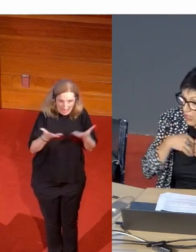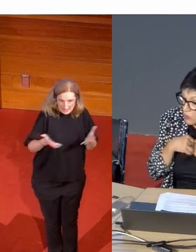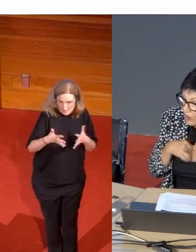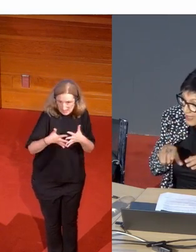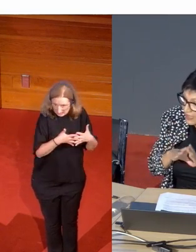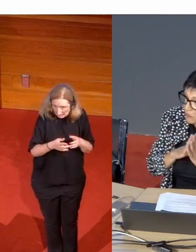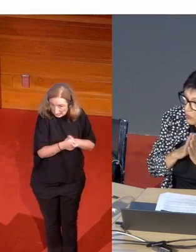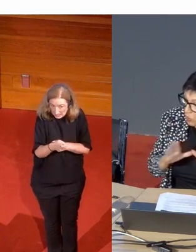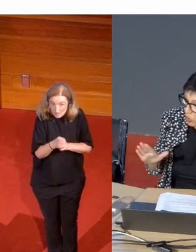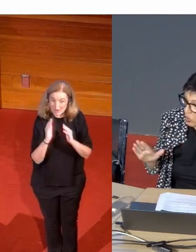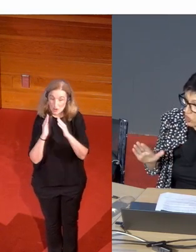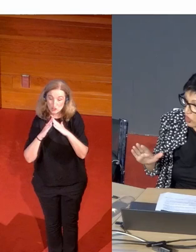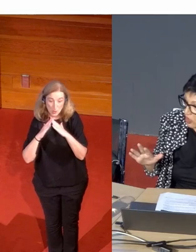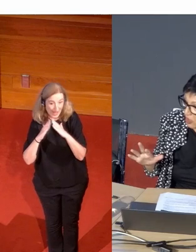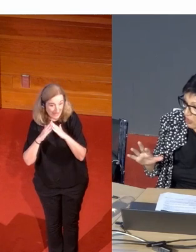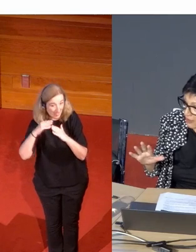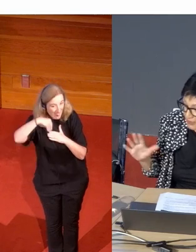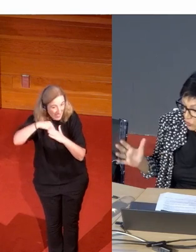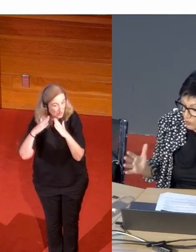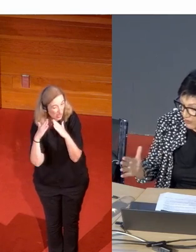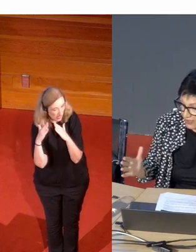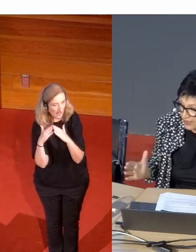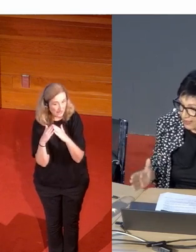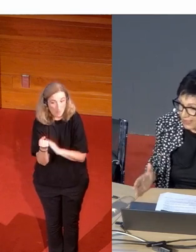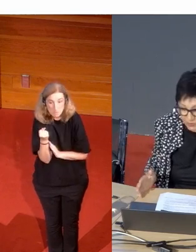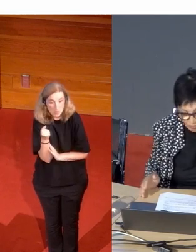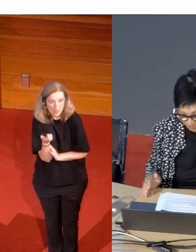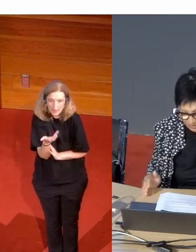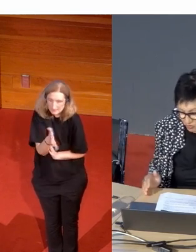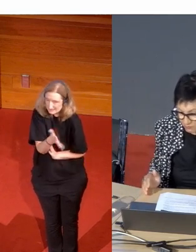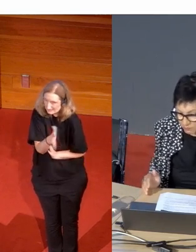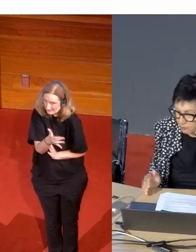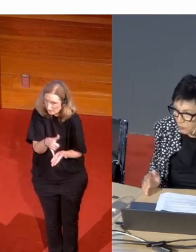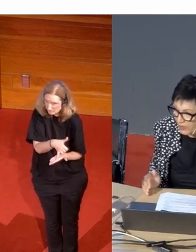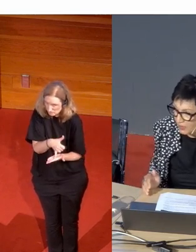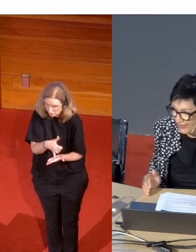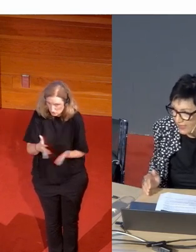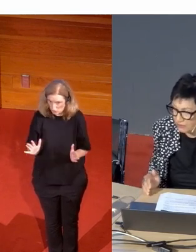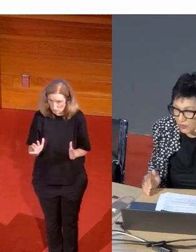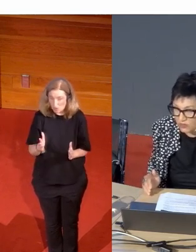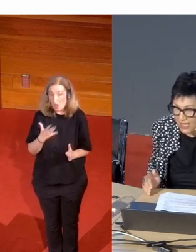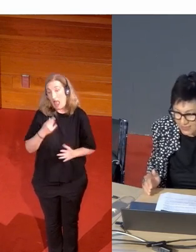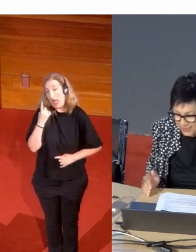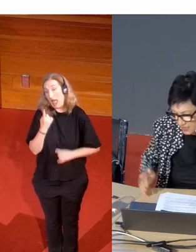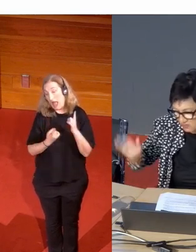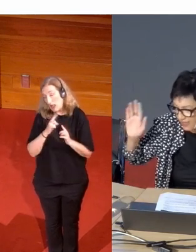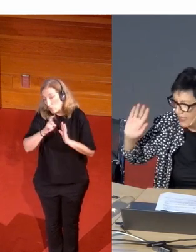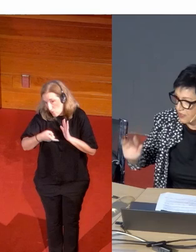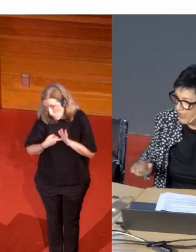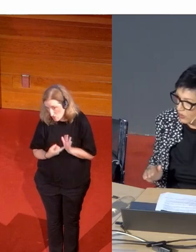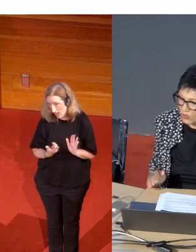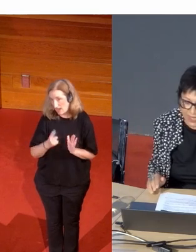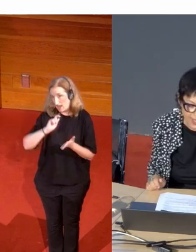en en su casa tiene muy pocos tiene unos poderes relativos o sea puede vetar algunas leyes se